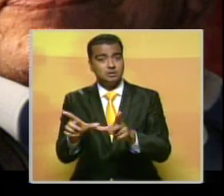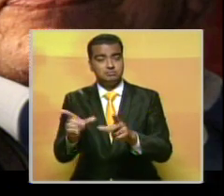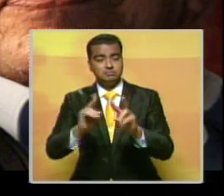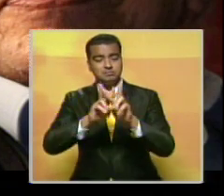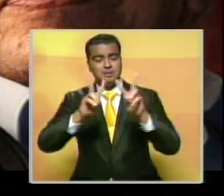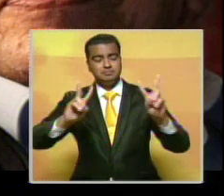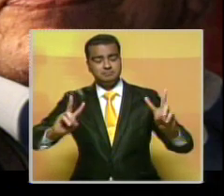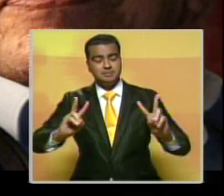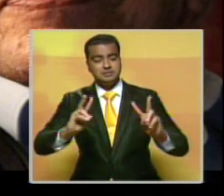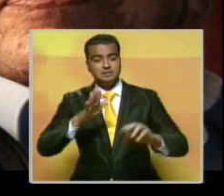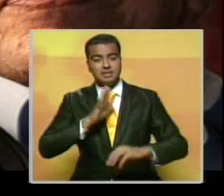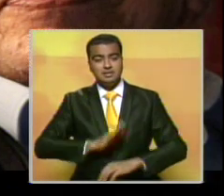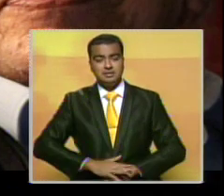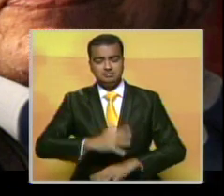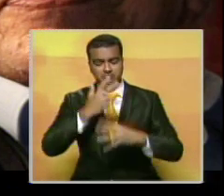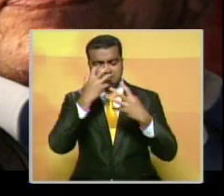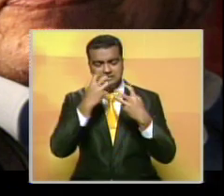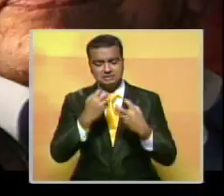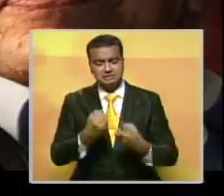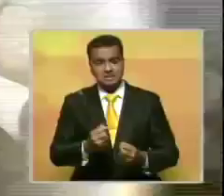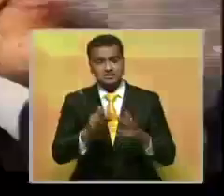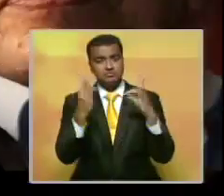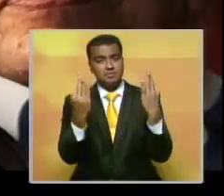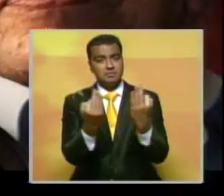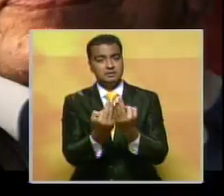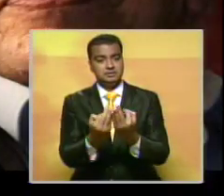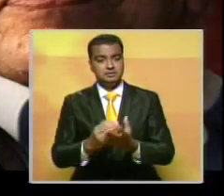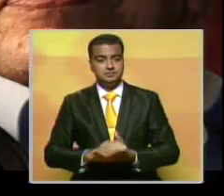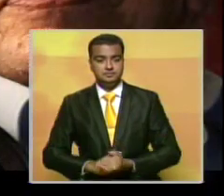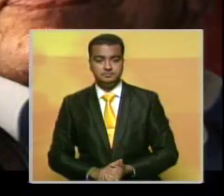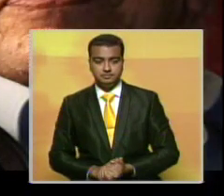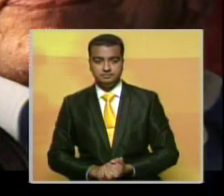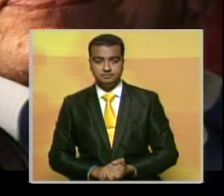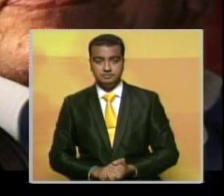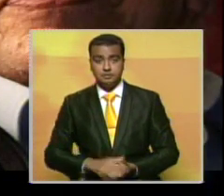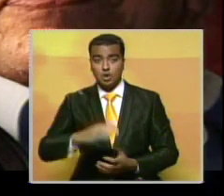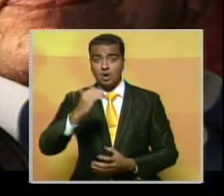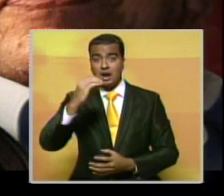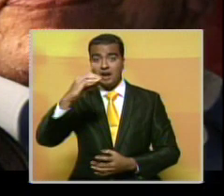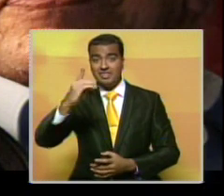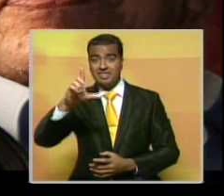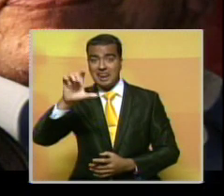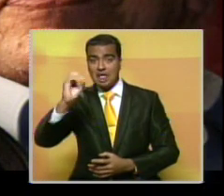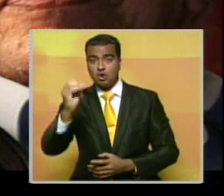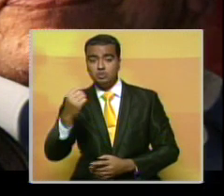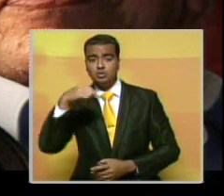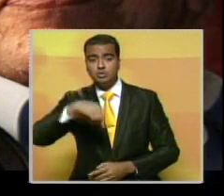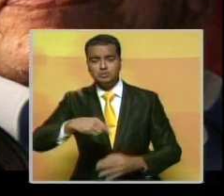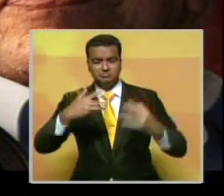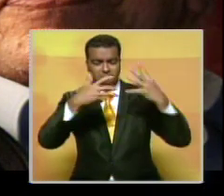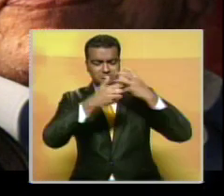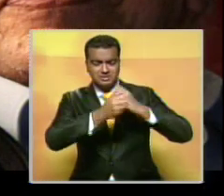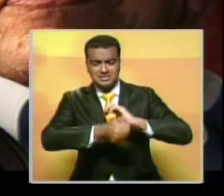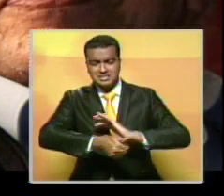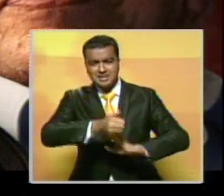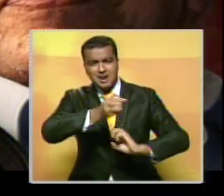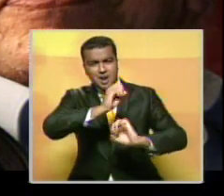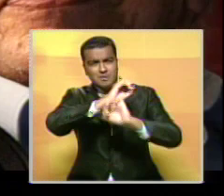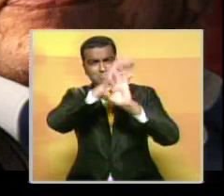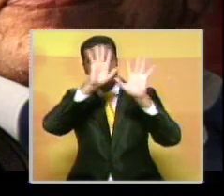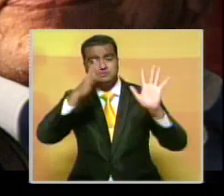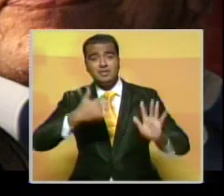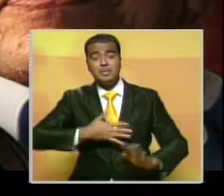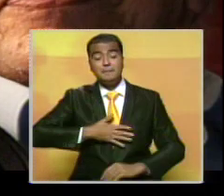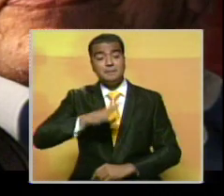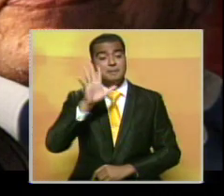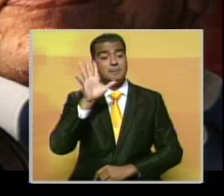paz descanses, mis condolencias a sus familiares". El sonero del mundo, Oscar de León: "Hoy se apagó una gran luz de mi